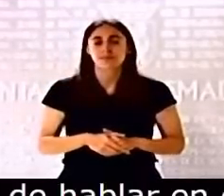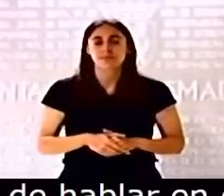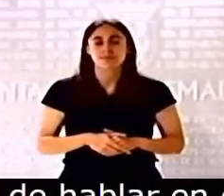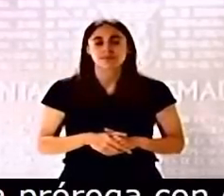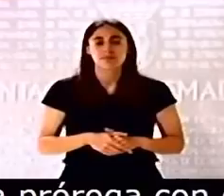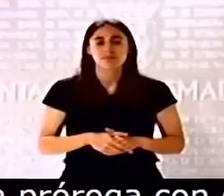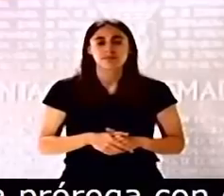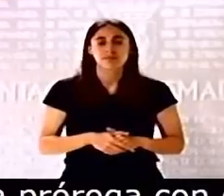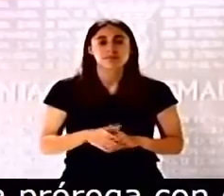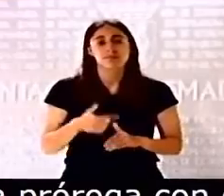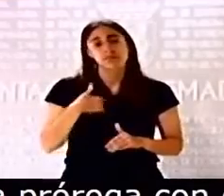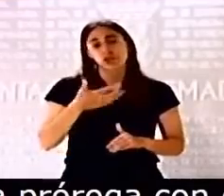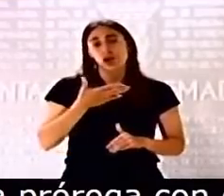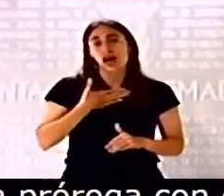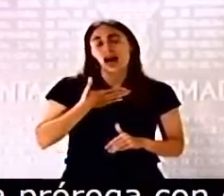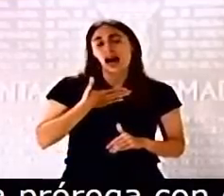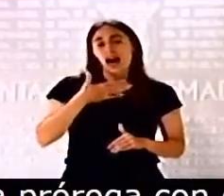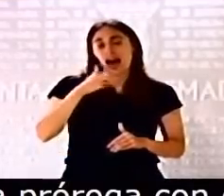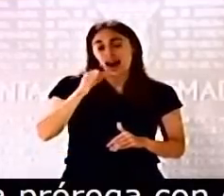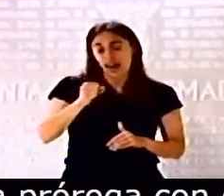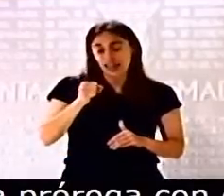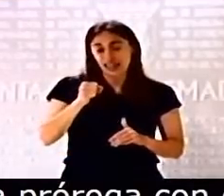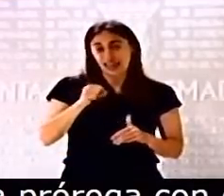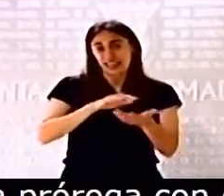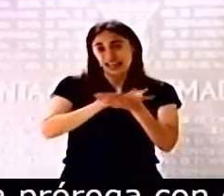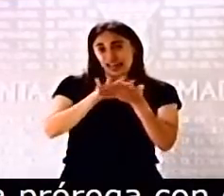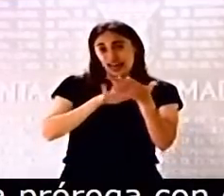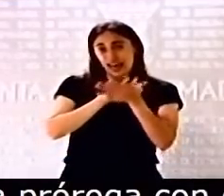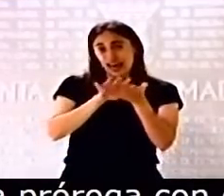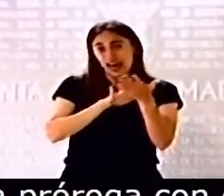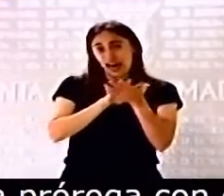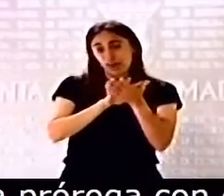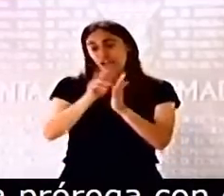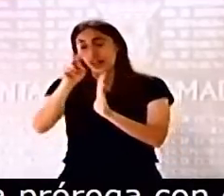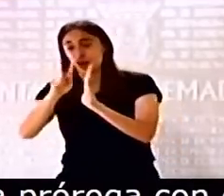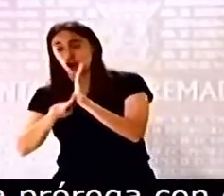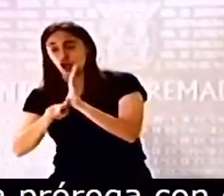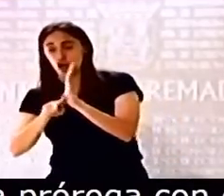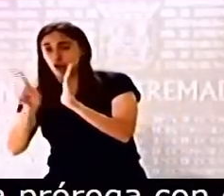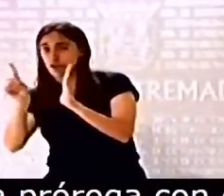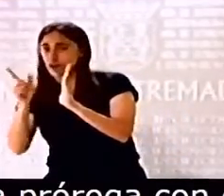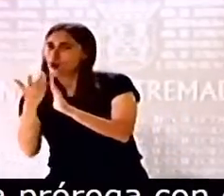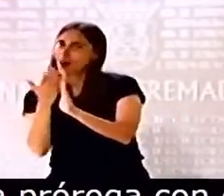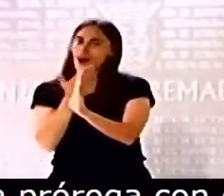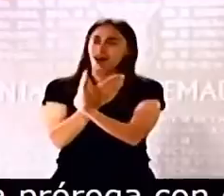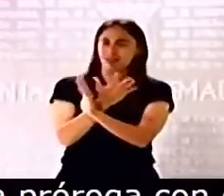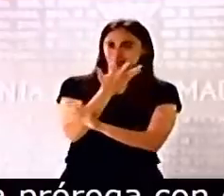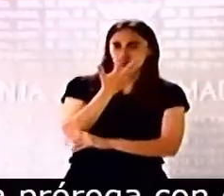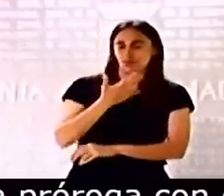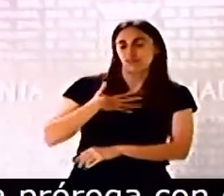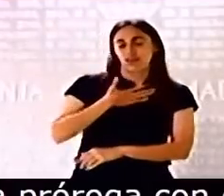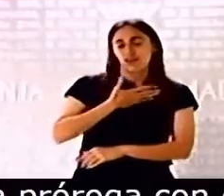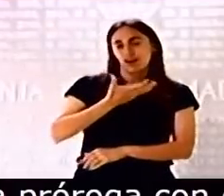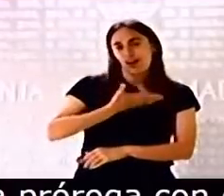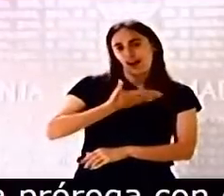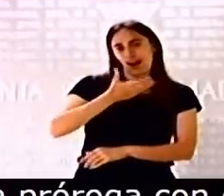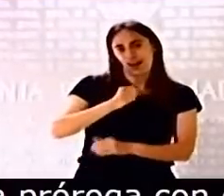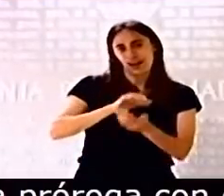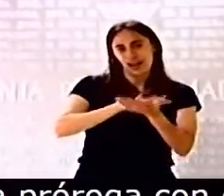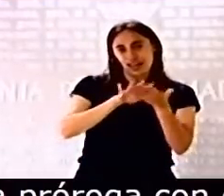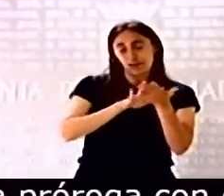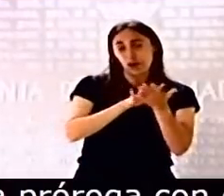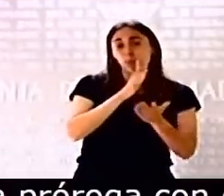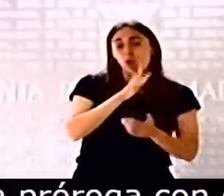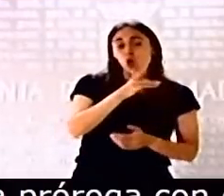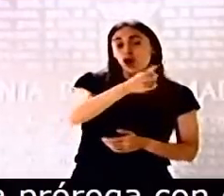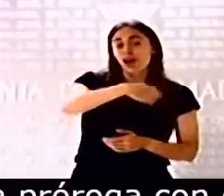Siempre me gusta hablar con los alcaldes antes de adoptar ninguna medida. Creo que ellos son, y además se lo agradezco muchísimo, ellos son los que